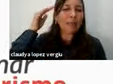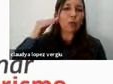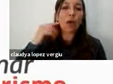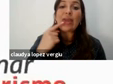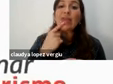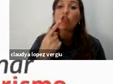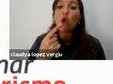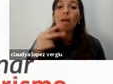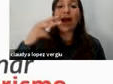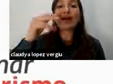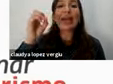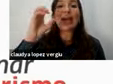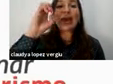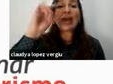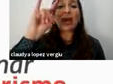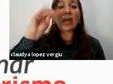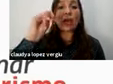quechua, están